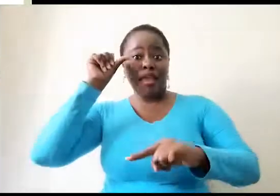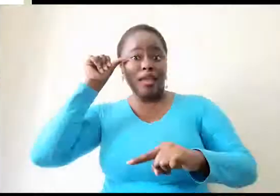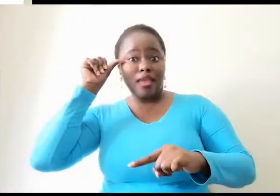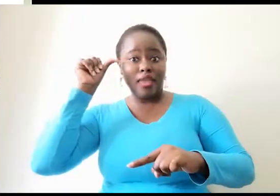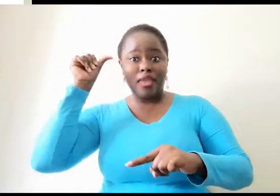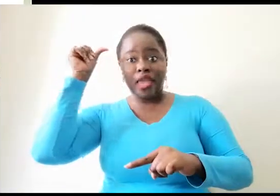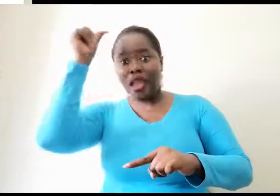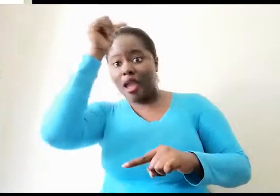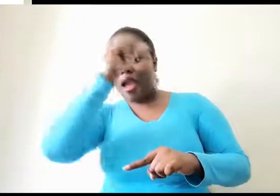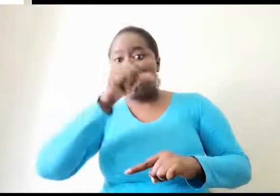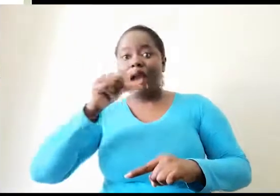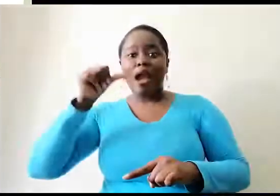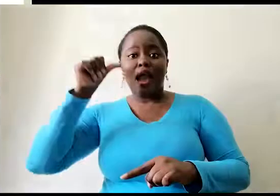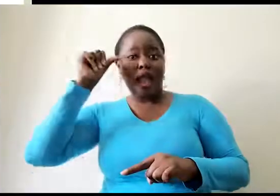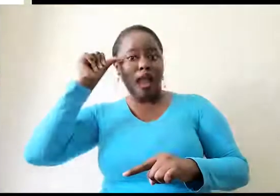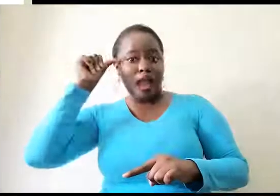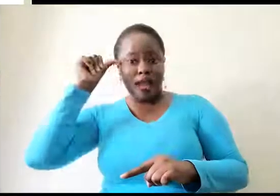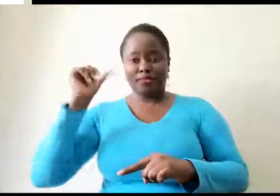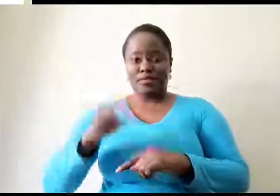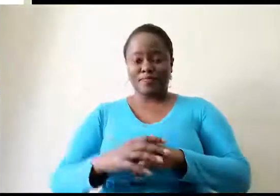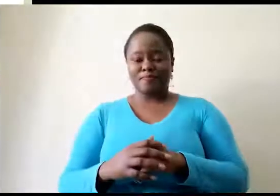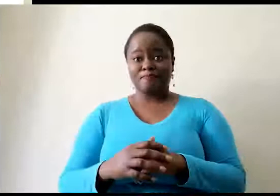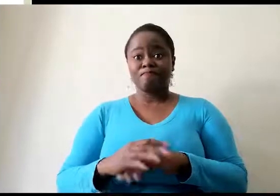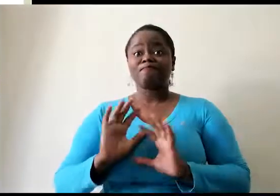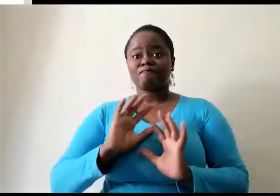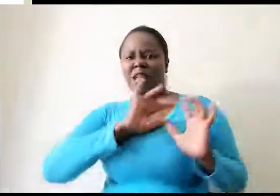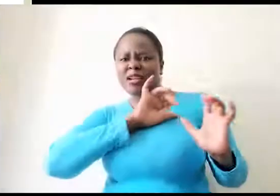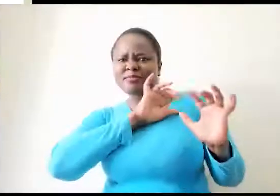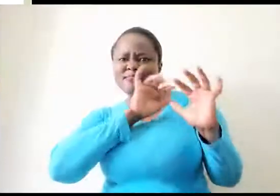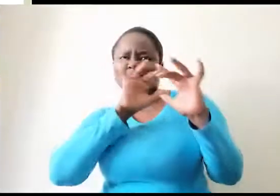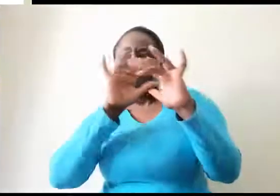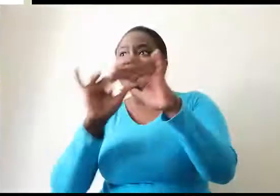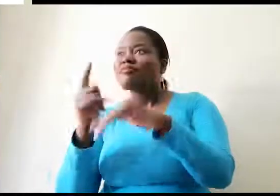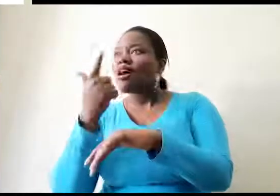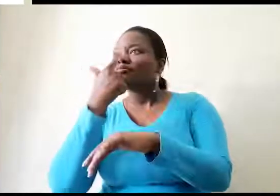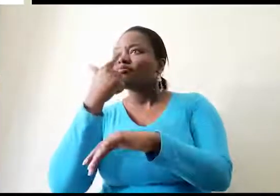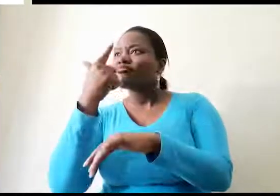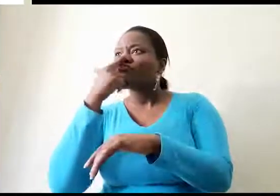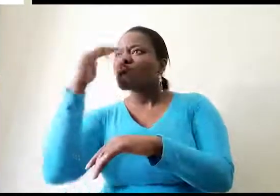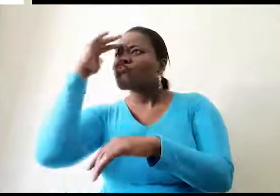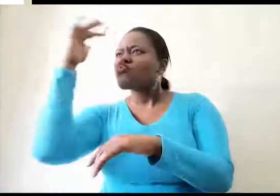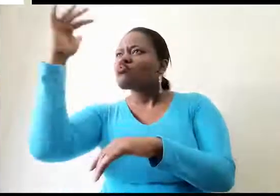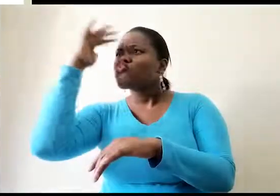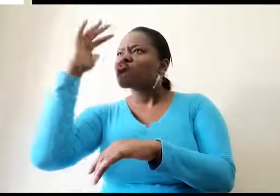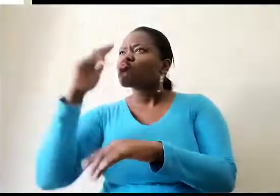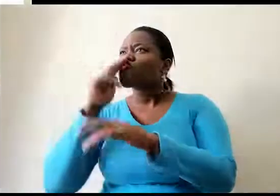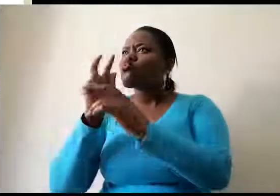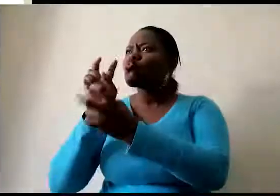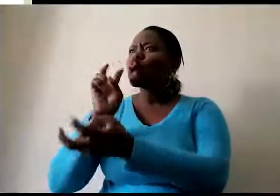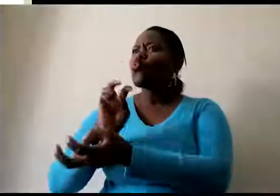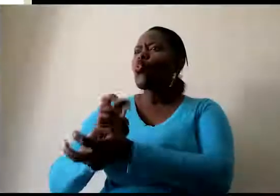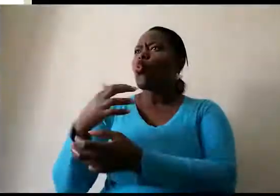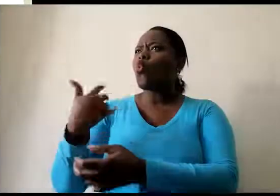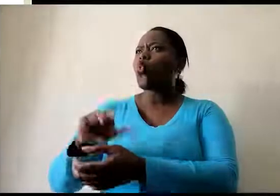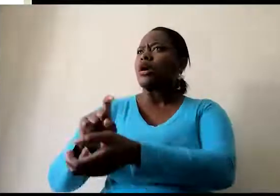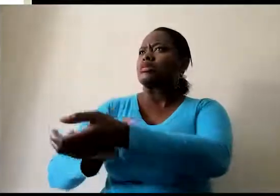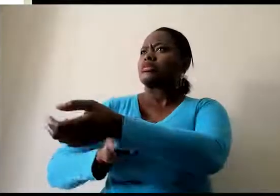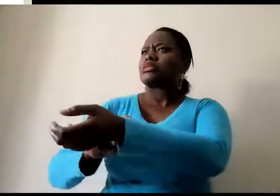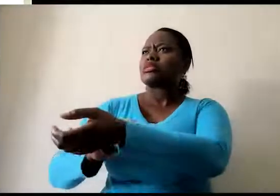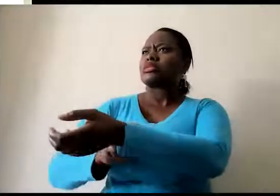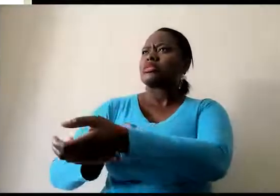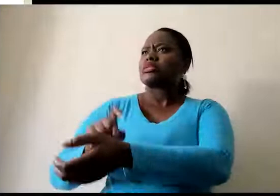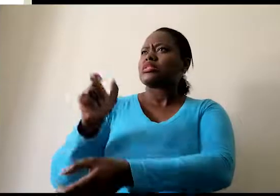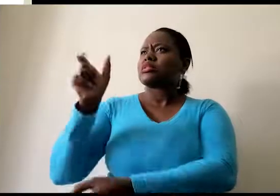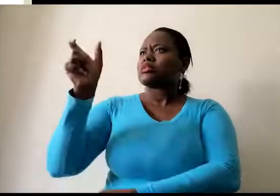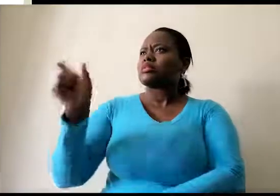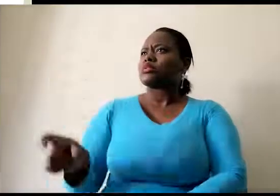Asia. Estos iban ya que se sentían atraídos por su filosofía y por el carácter